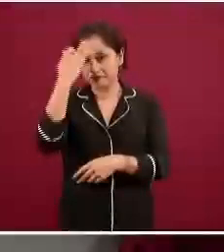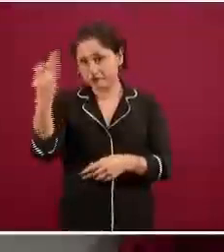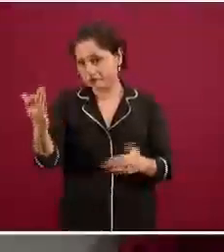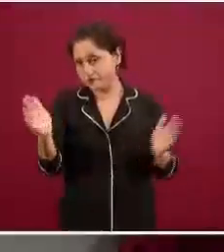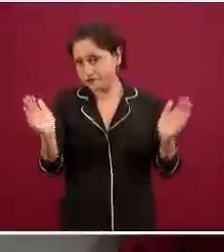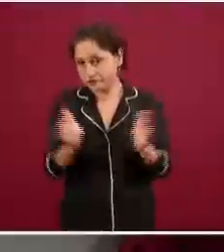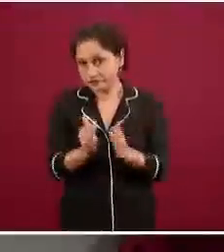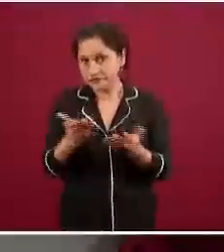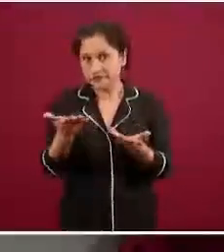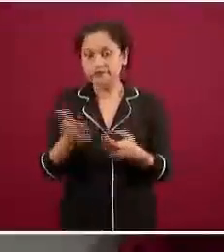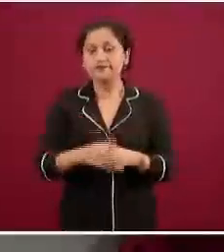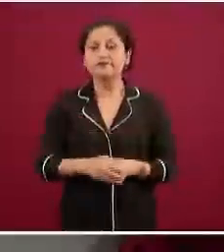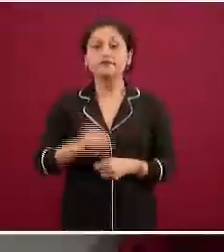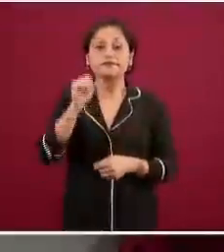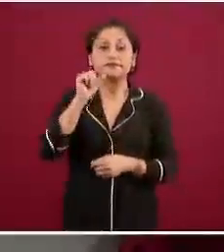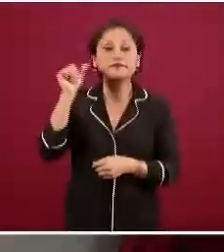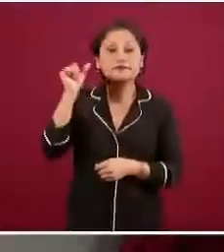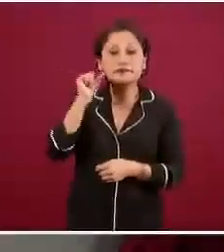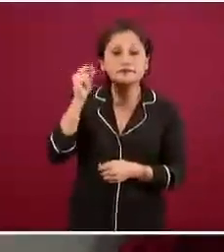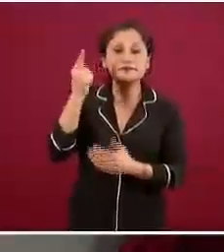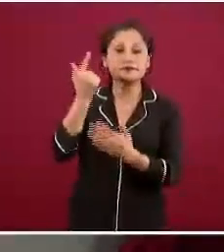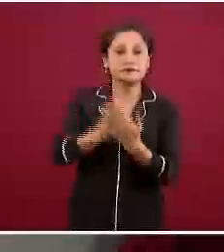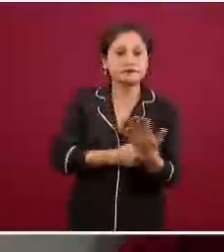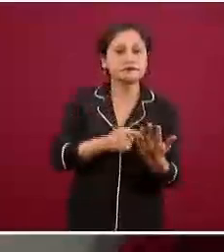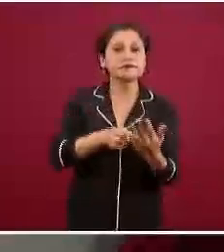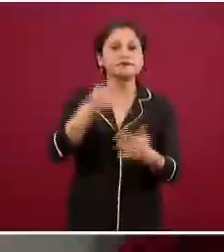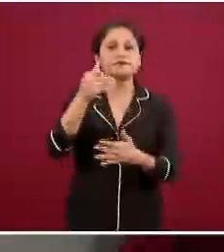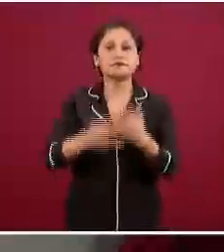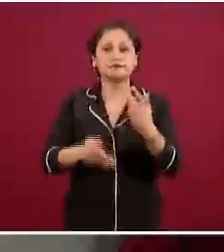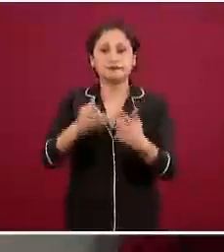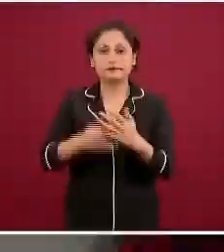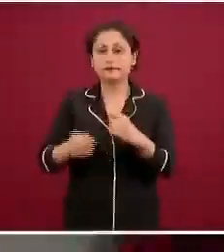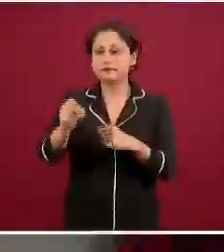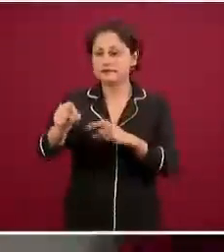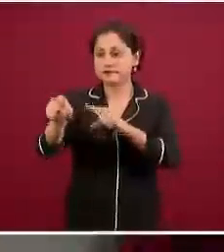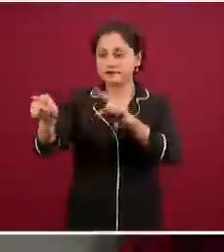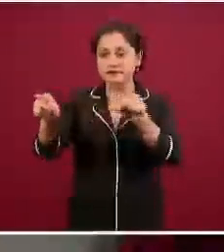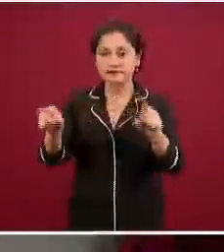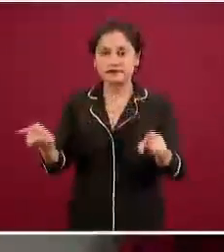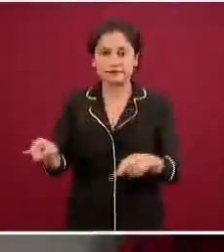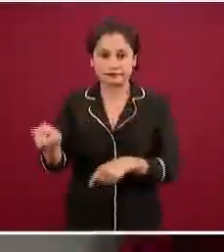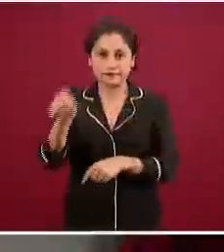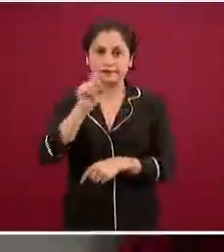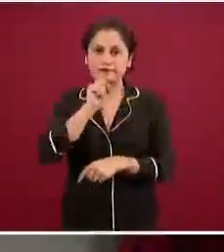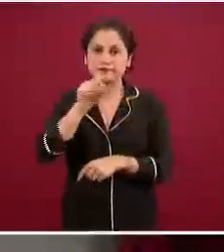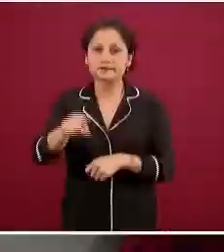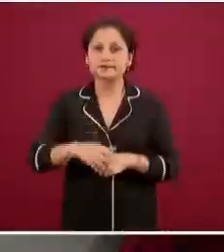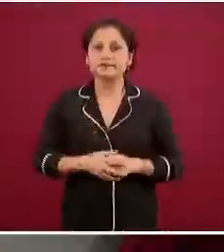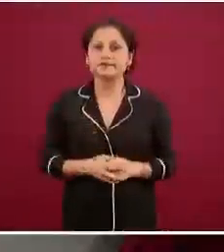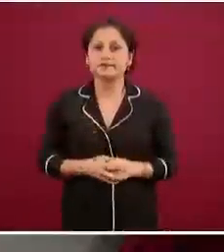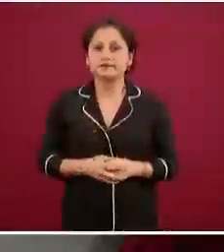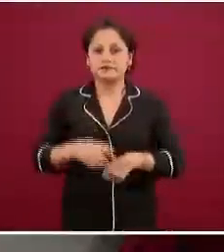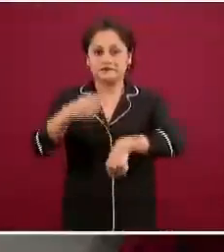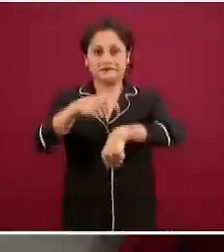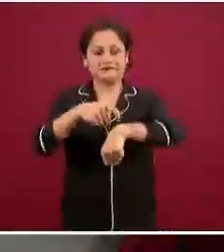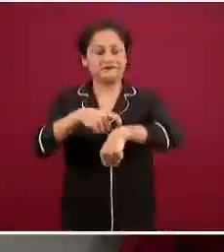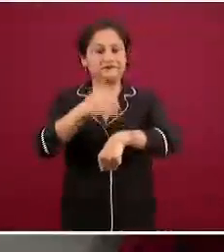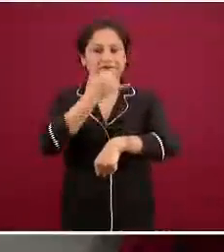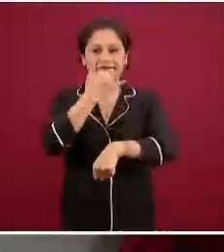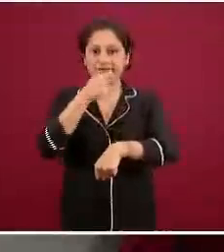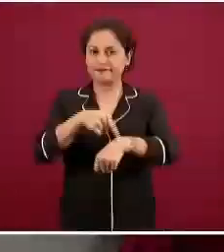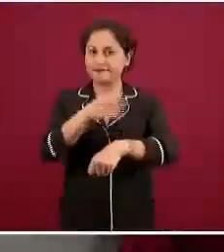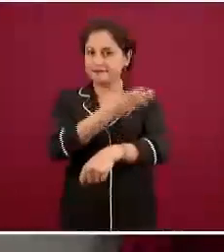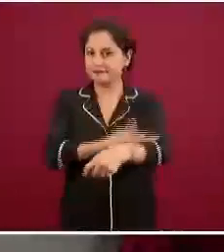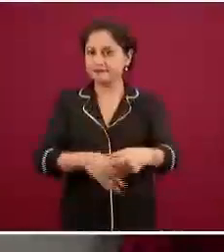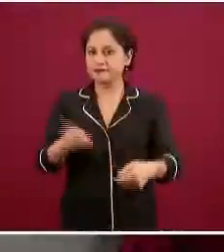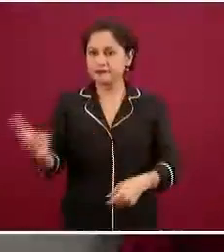y el compañero que ayer le dijimos que estaba en la lista. También, usted. Ya, no nos va a dar tiempo, vean la hora. Muy pero